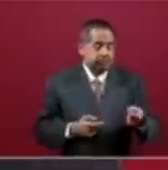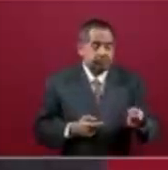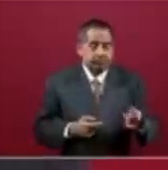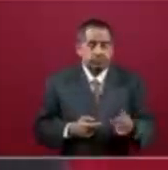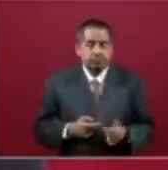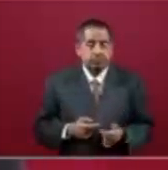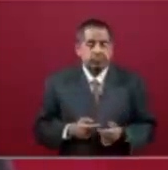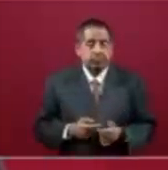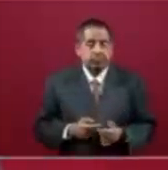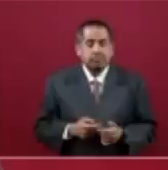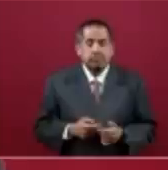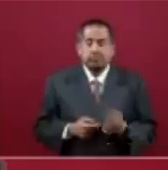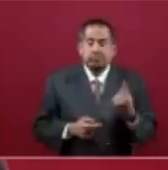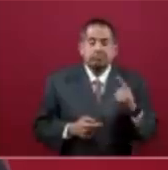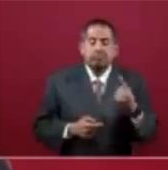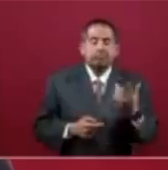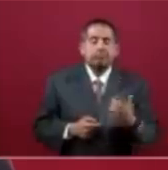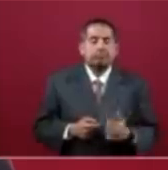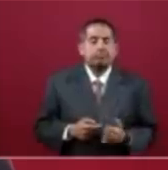que